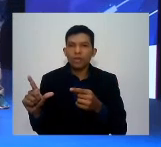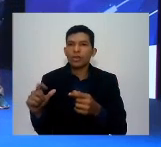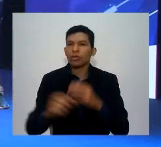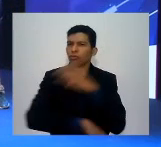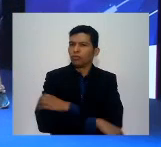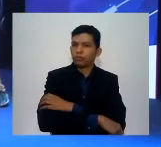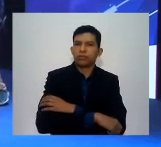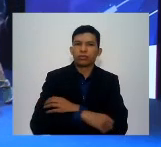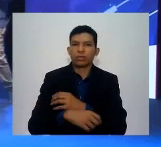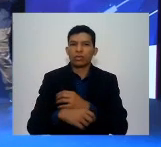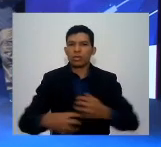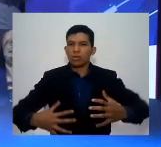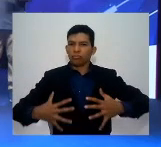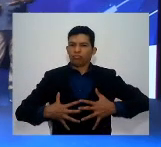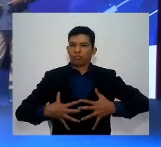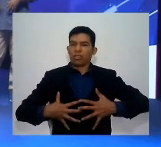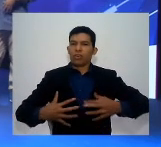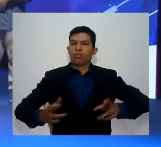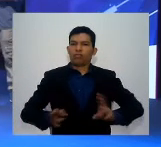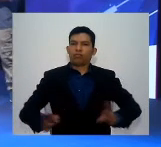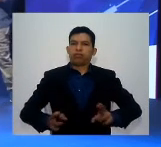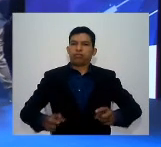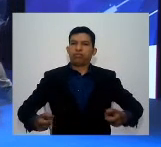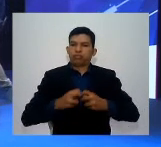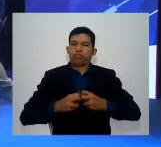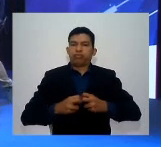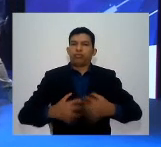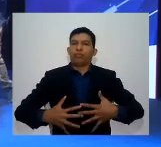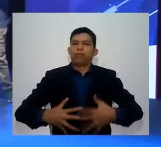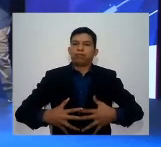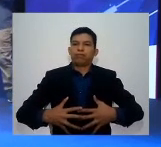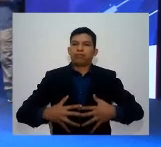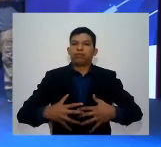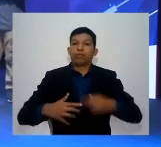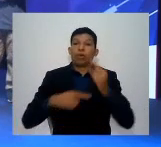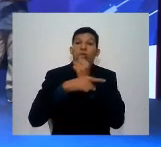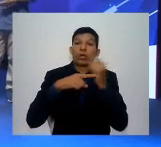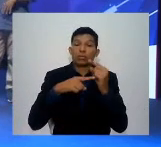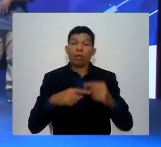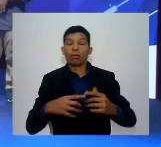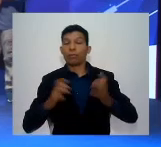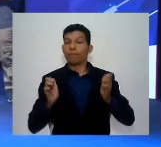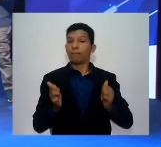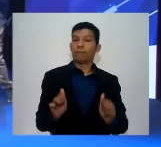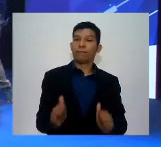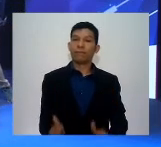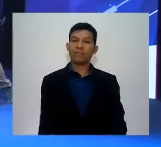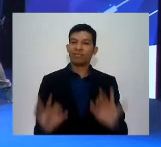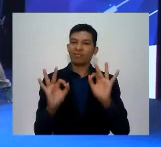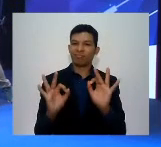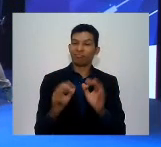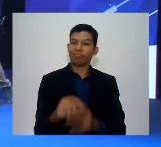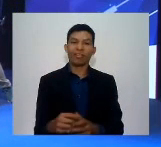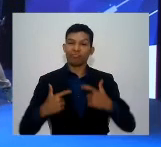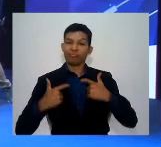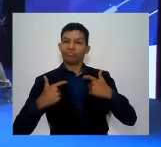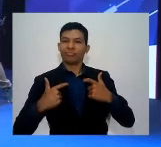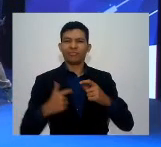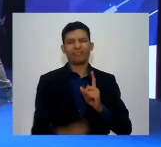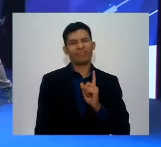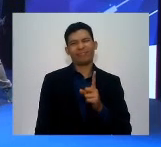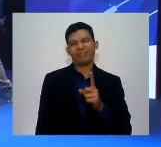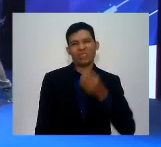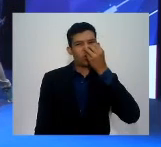llenos de electricidad, es una forma de corriente diferente a la corriente eléctrica exterior, pero de todas maneras es una corriente.